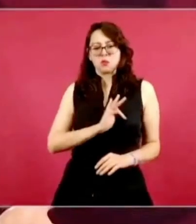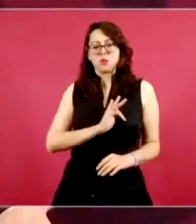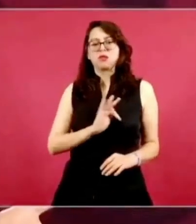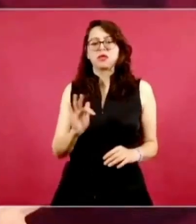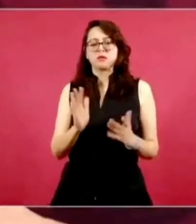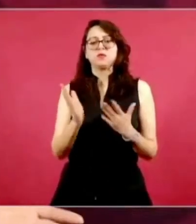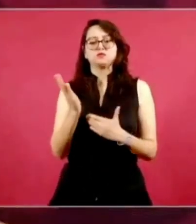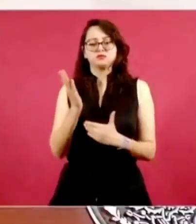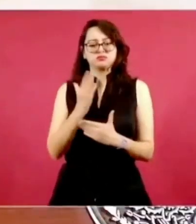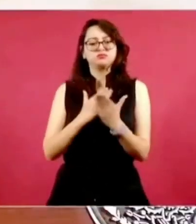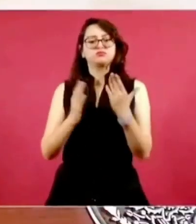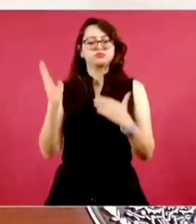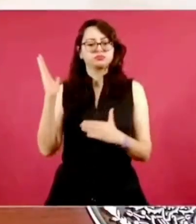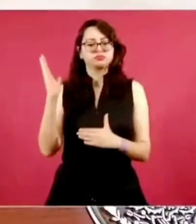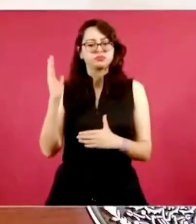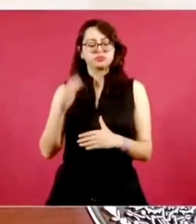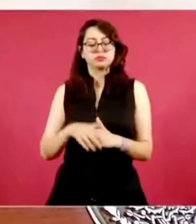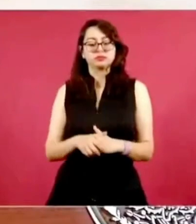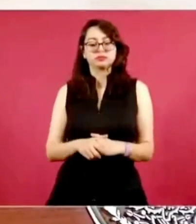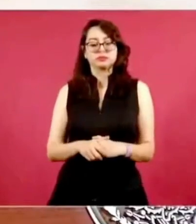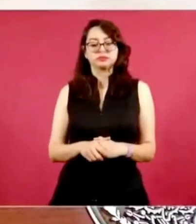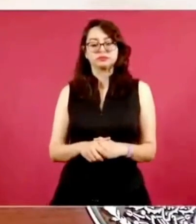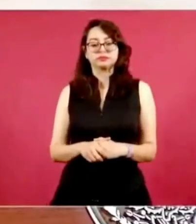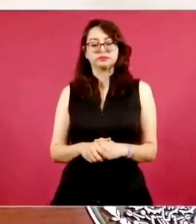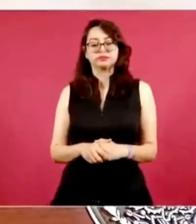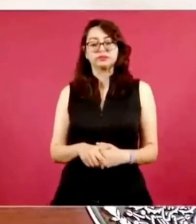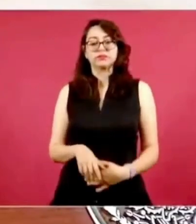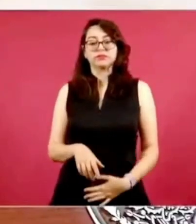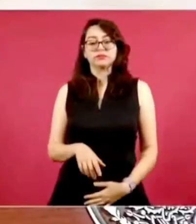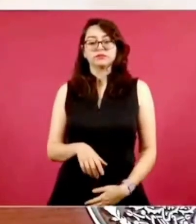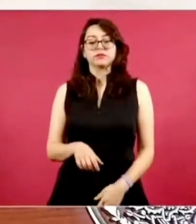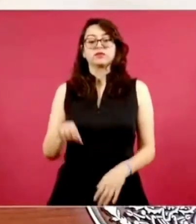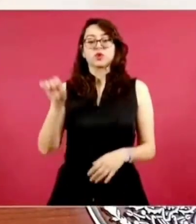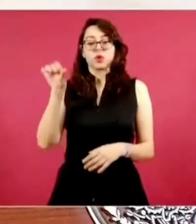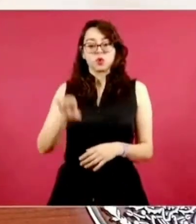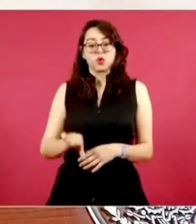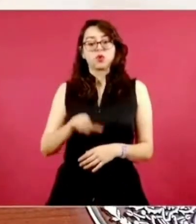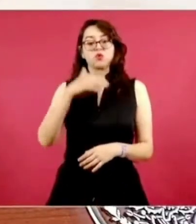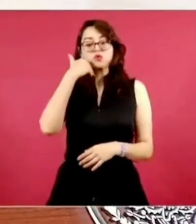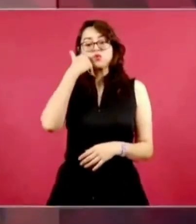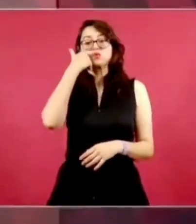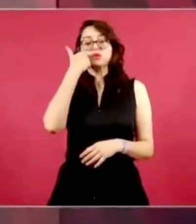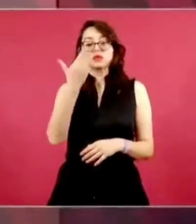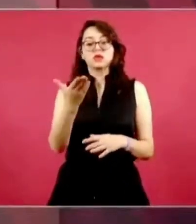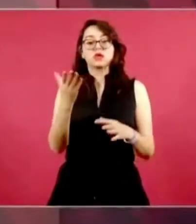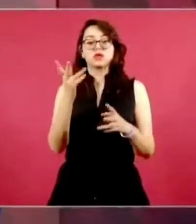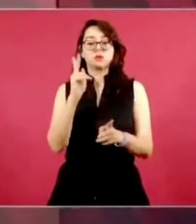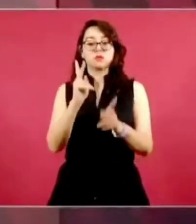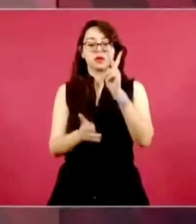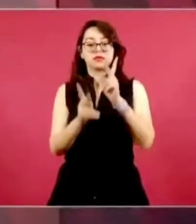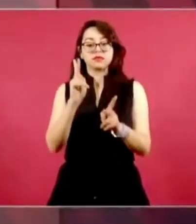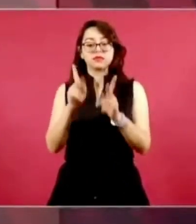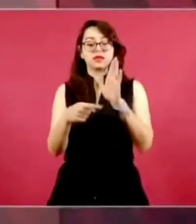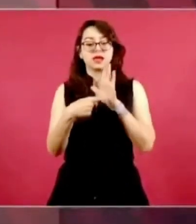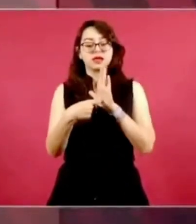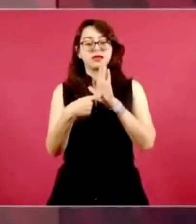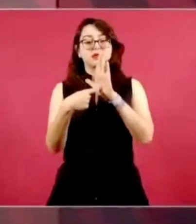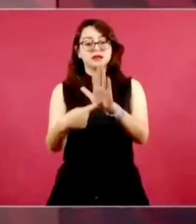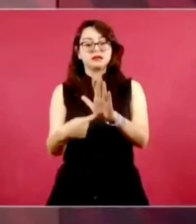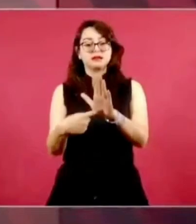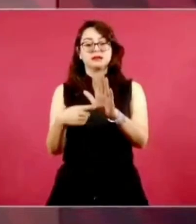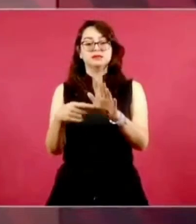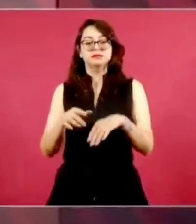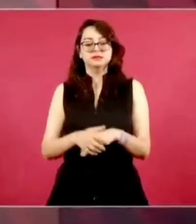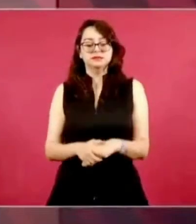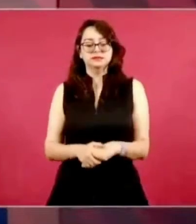Yo quiero hoy hablarles de lo que cuento en el libro, en